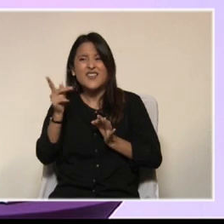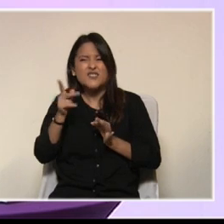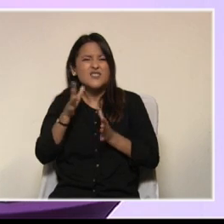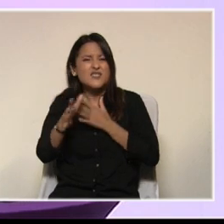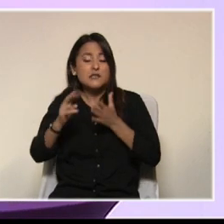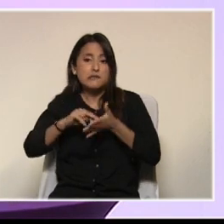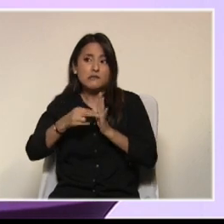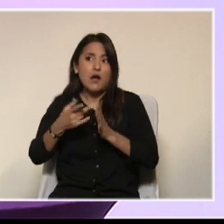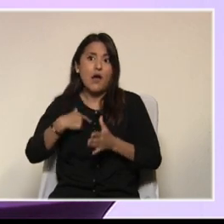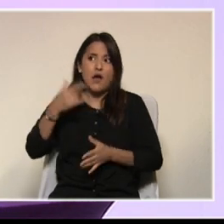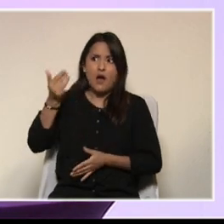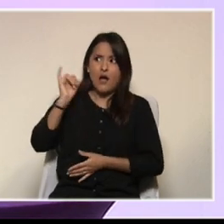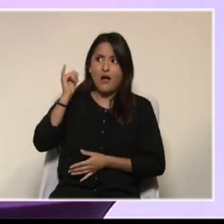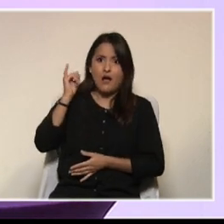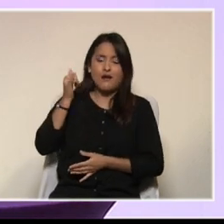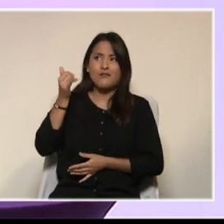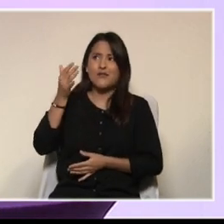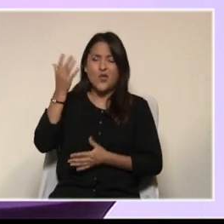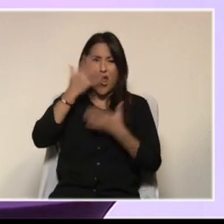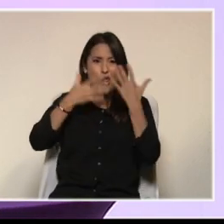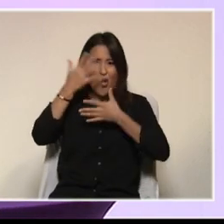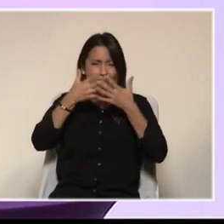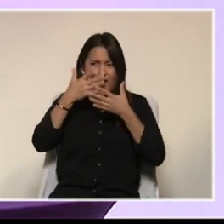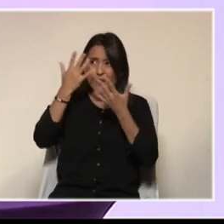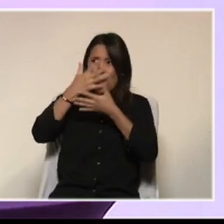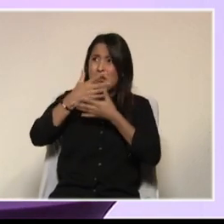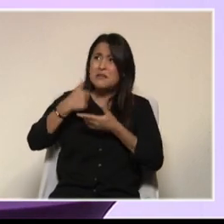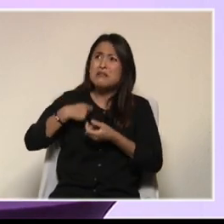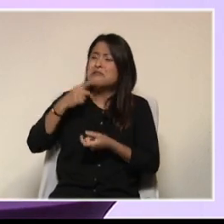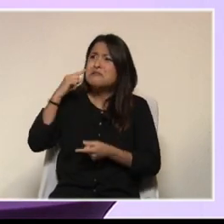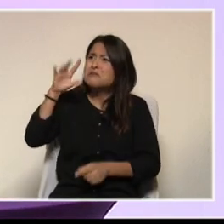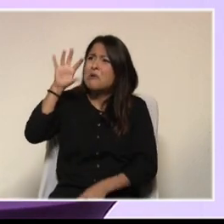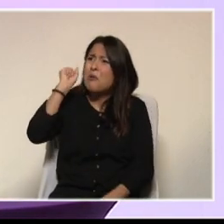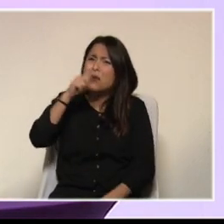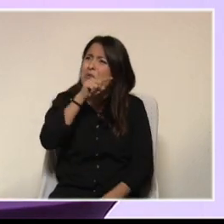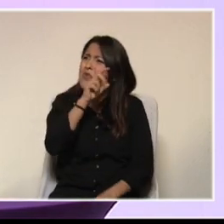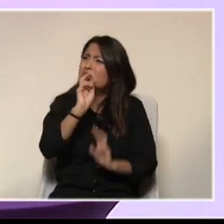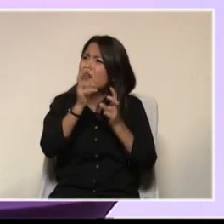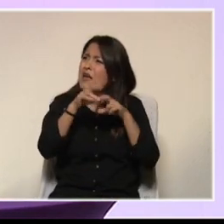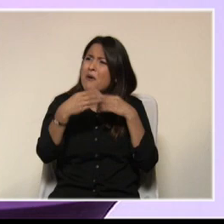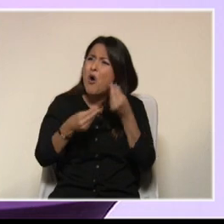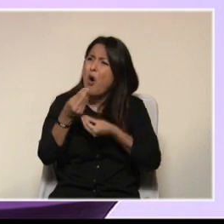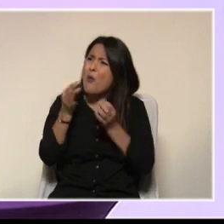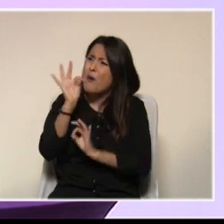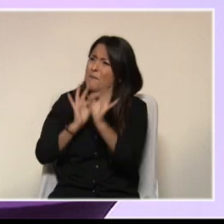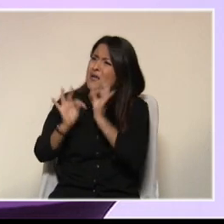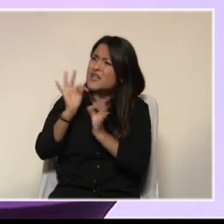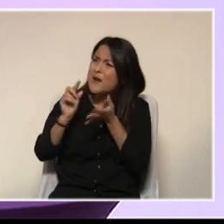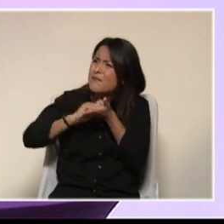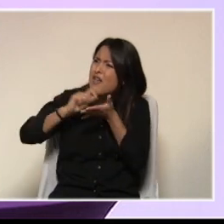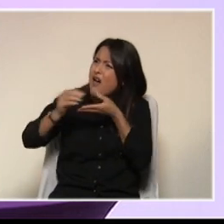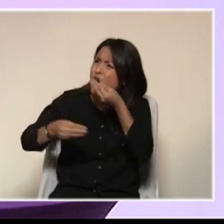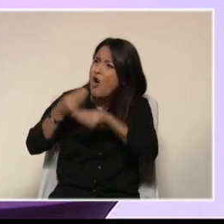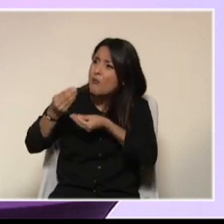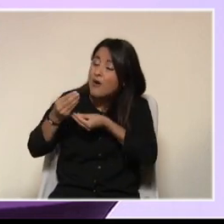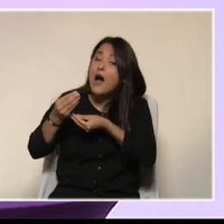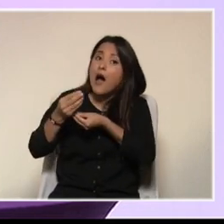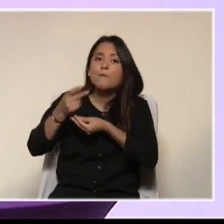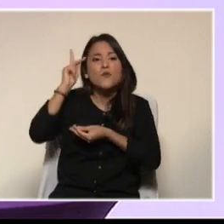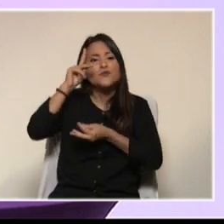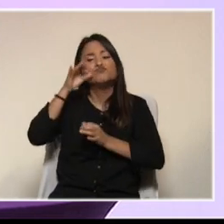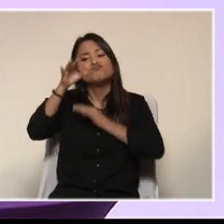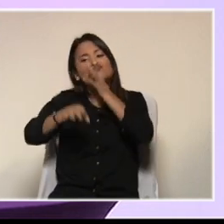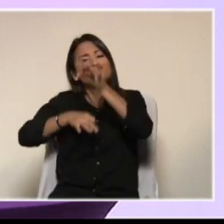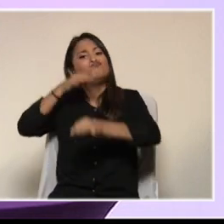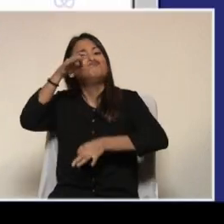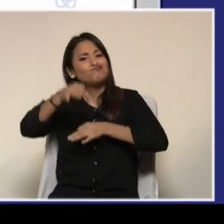aclarar esas dudas que podamos tener en el momento de realizar una actividad. ¿Qué es lo más importante